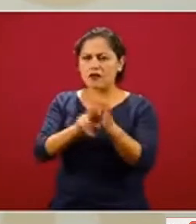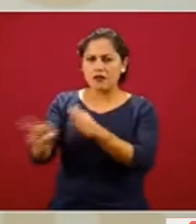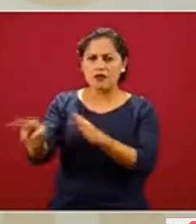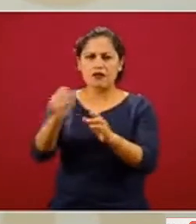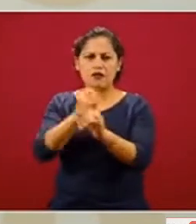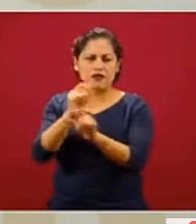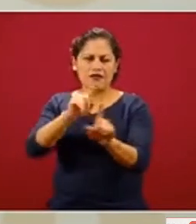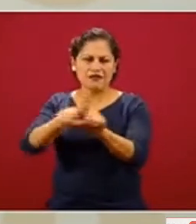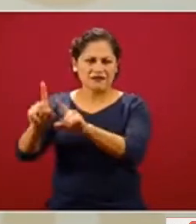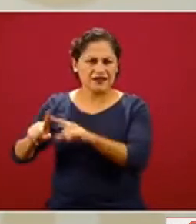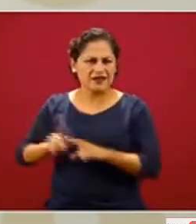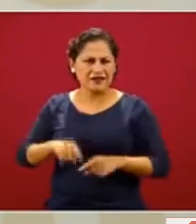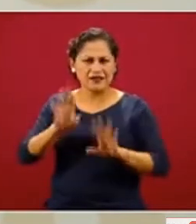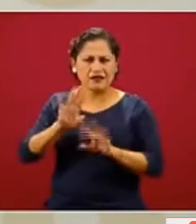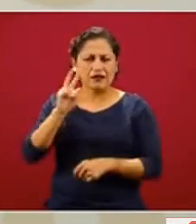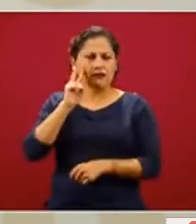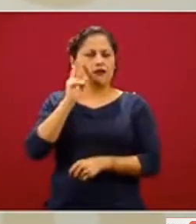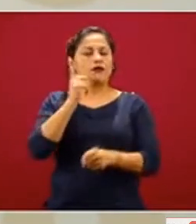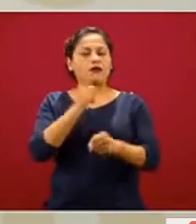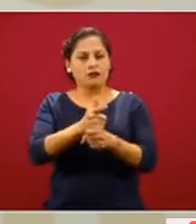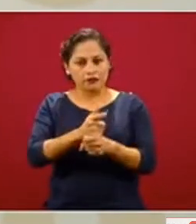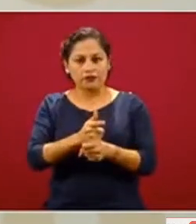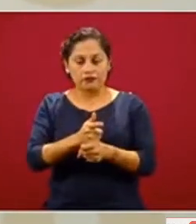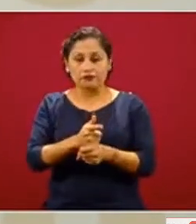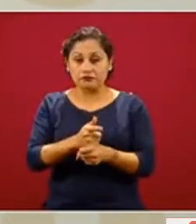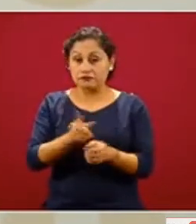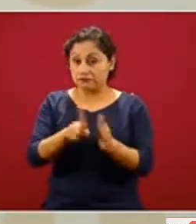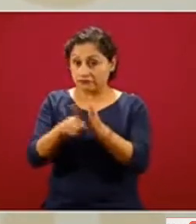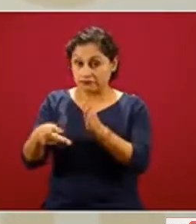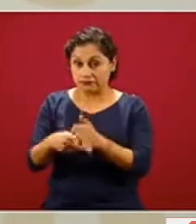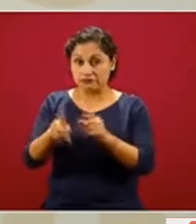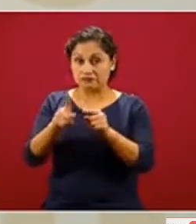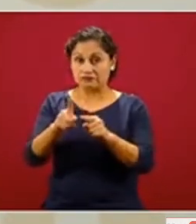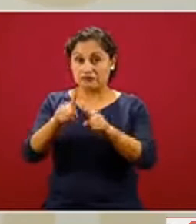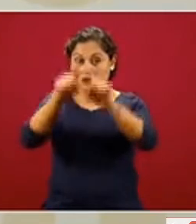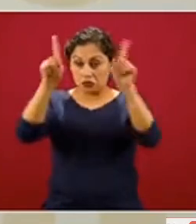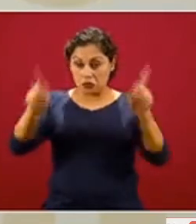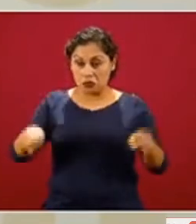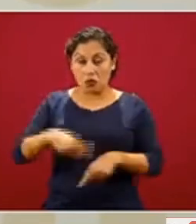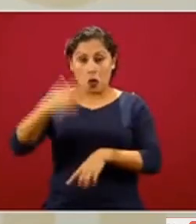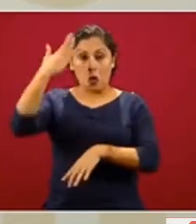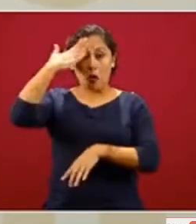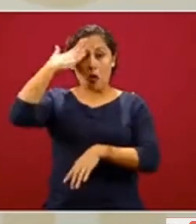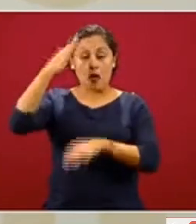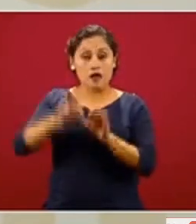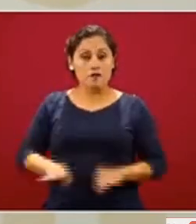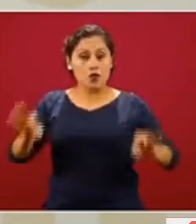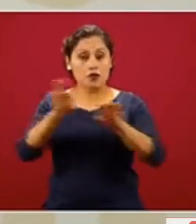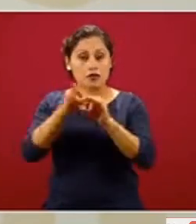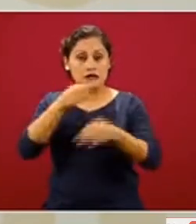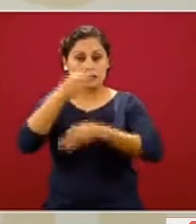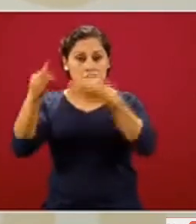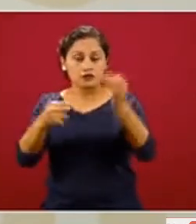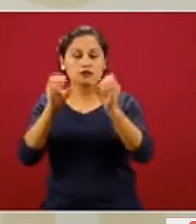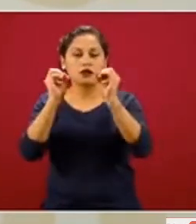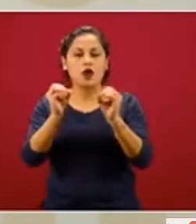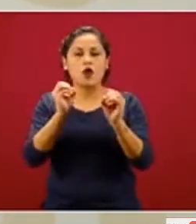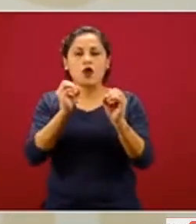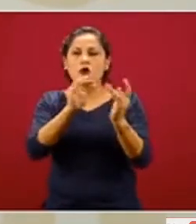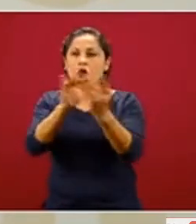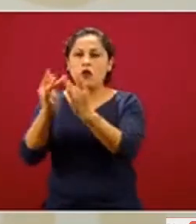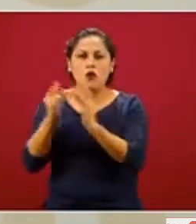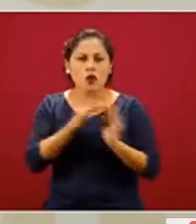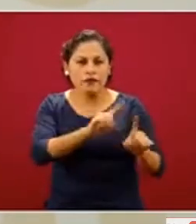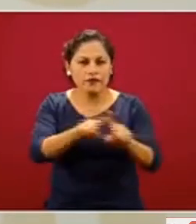o en primeras planas, que también suele ser un tema recurrente en algunas primeras planas, o en las redes sociales, salen